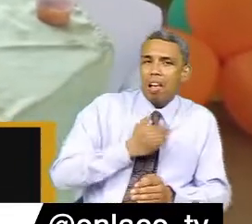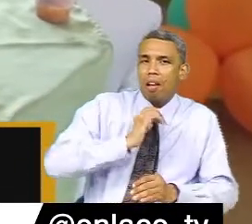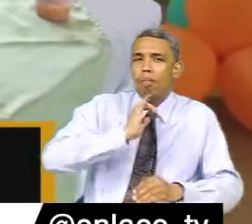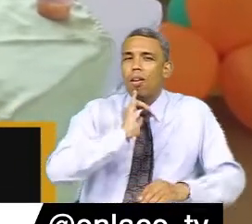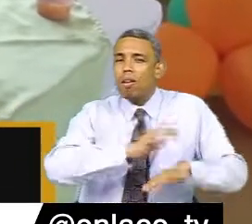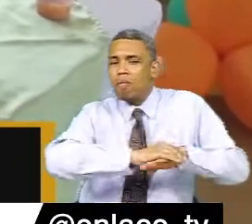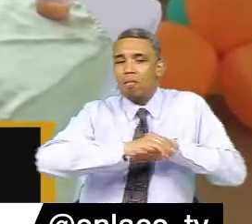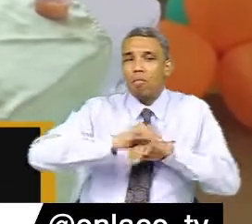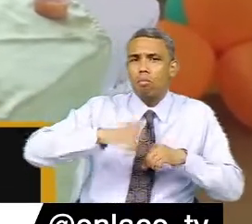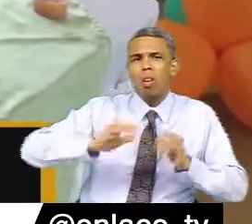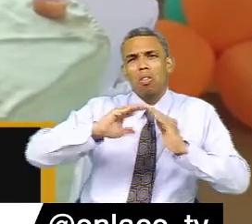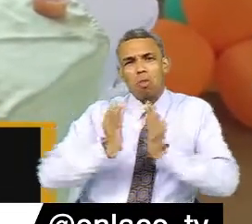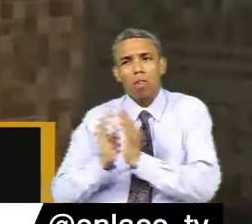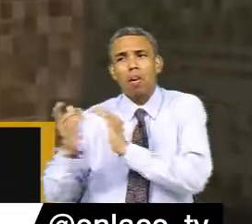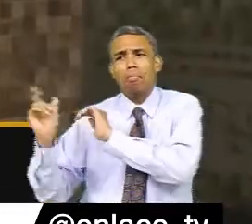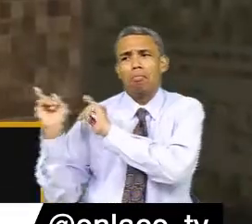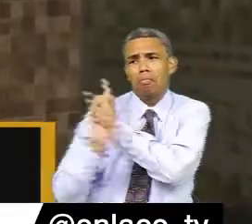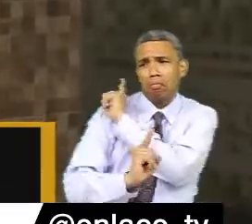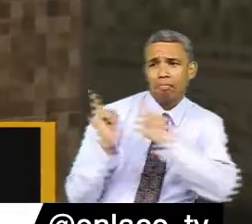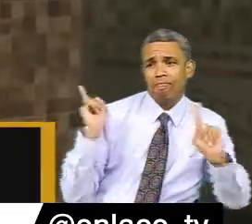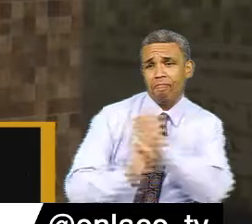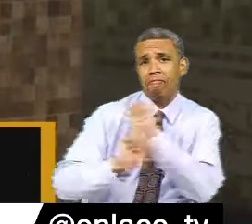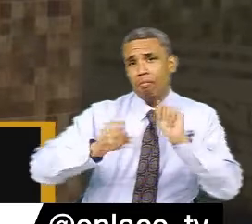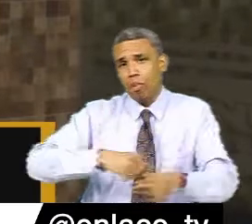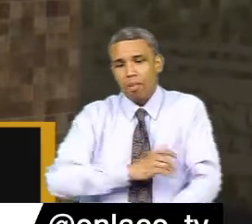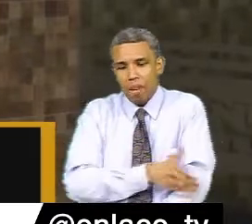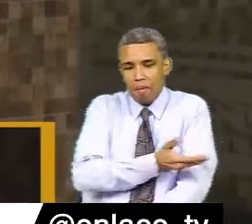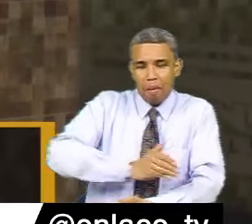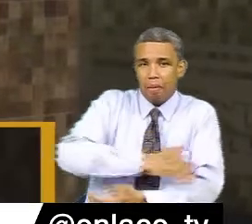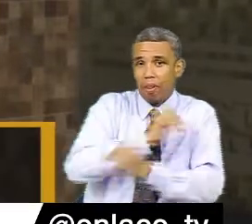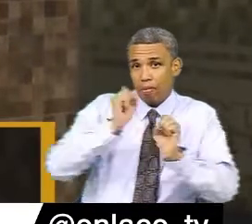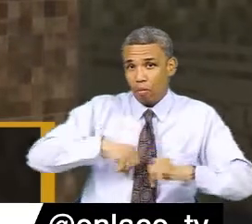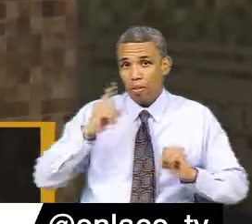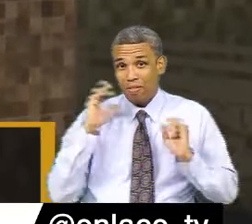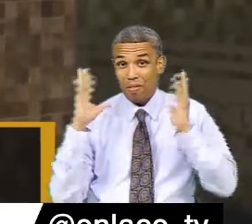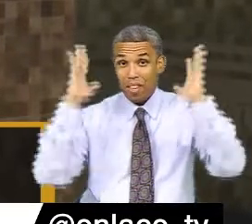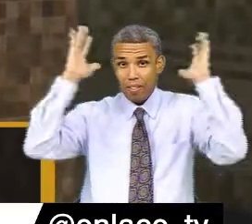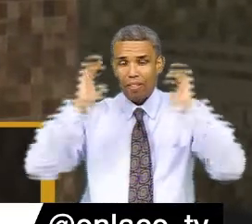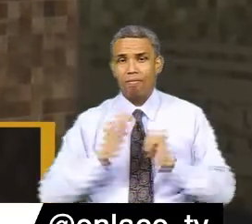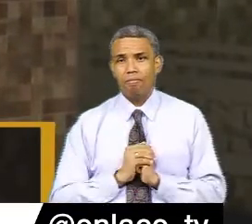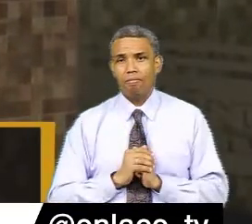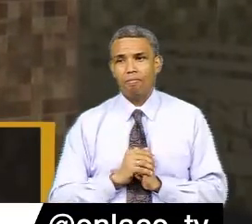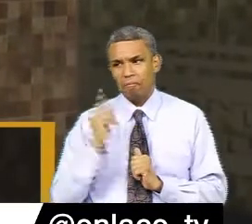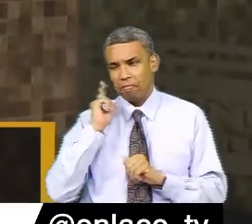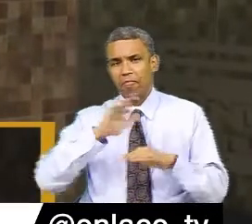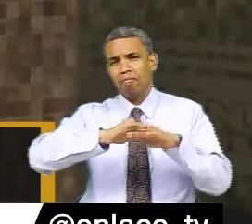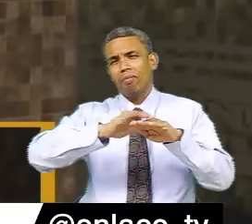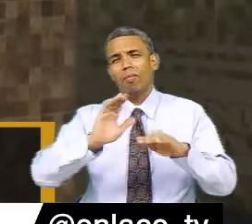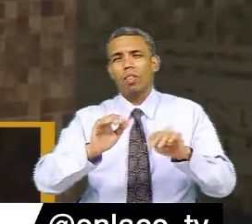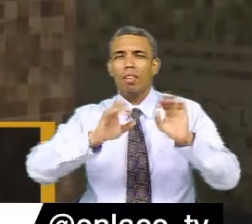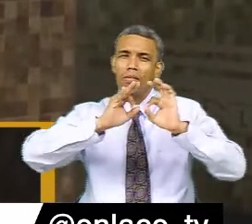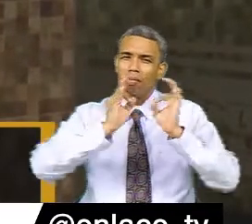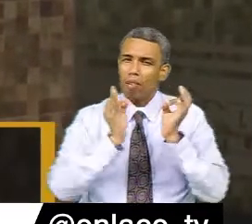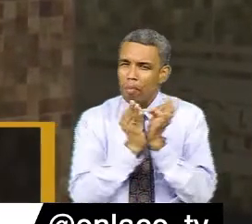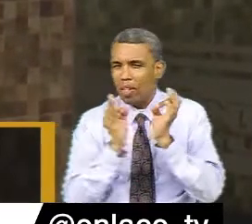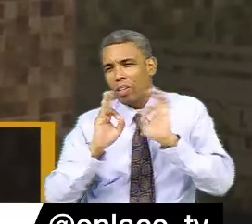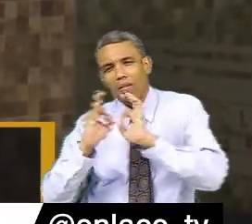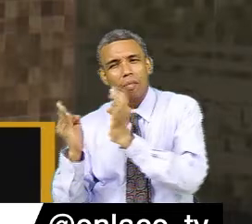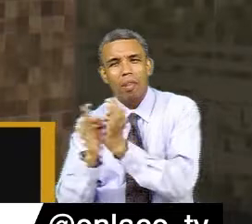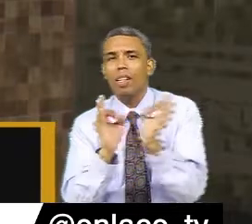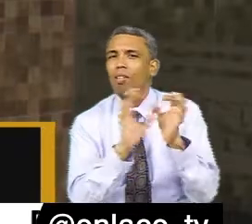de diferentes colegios de la ciudad. Invitación para que siempre trabajemos como familia, para que siempre trabajemos como